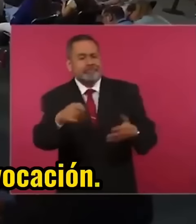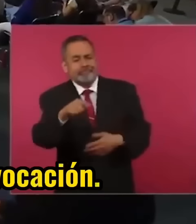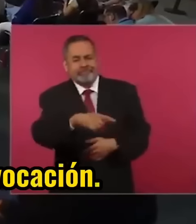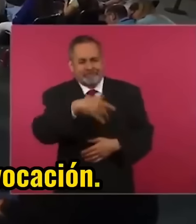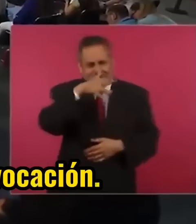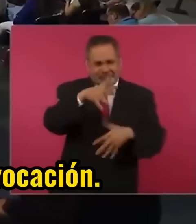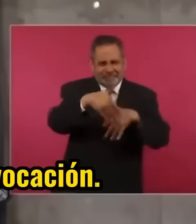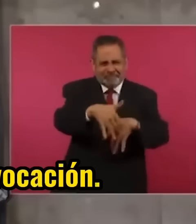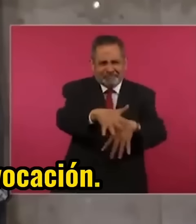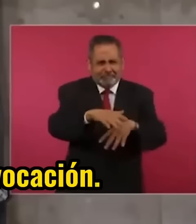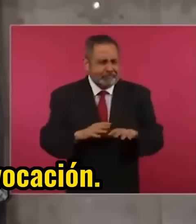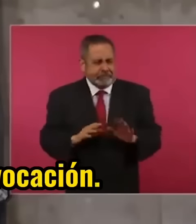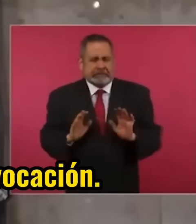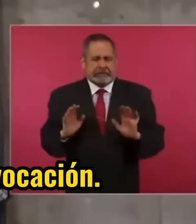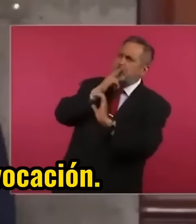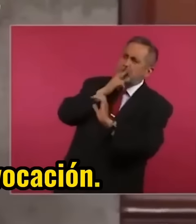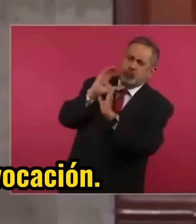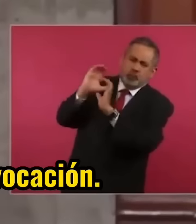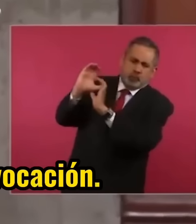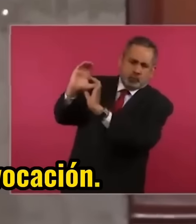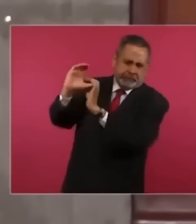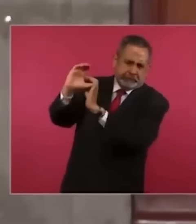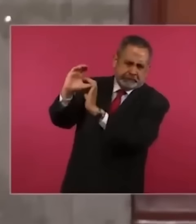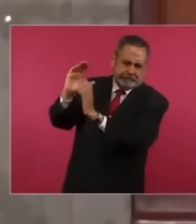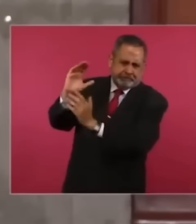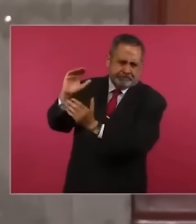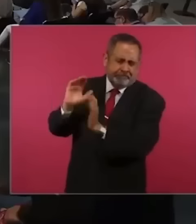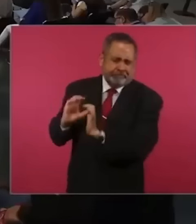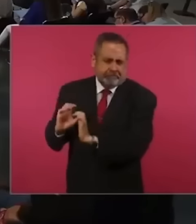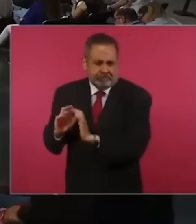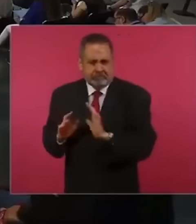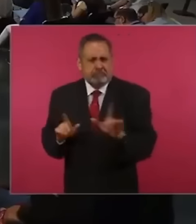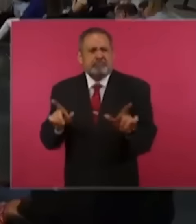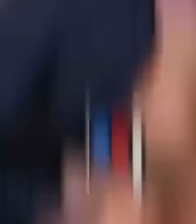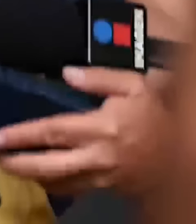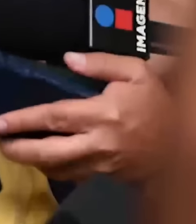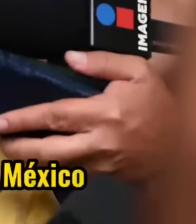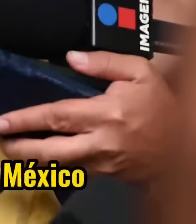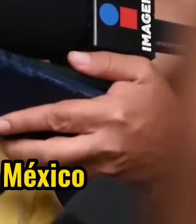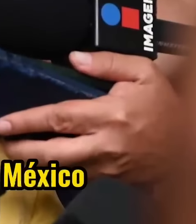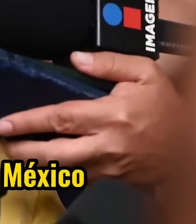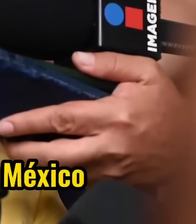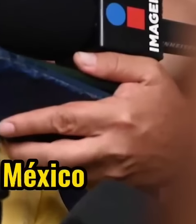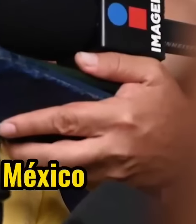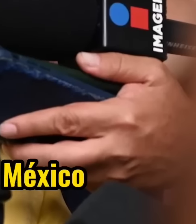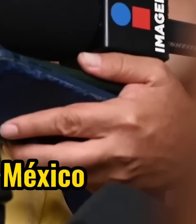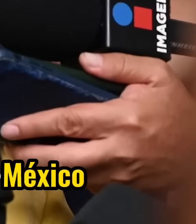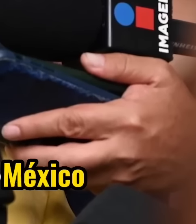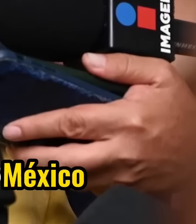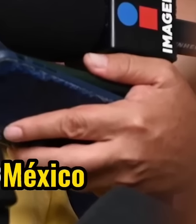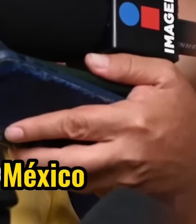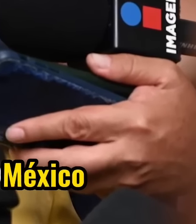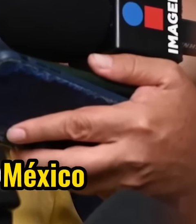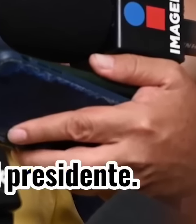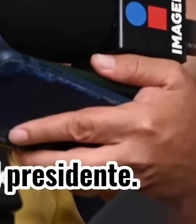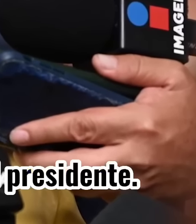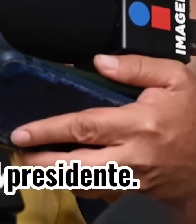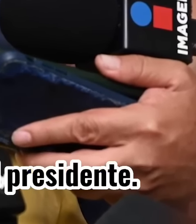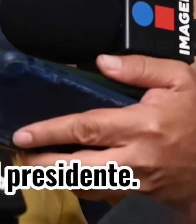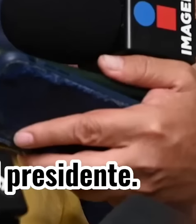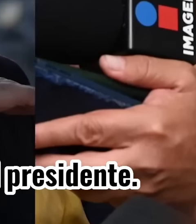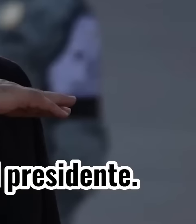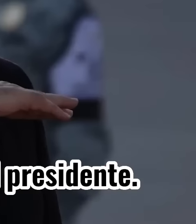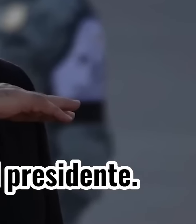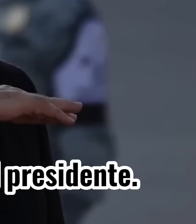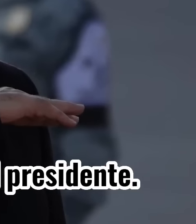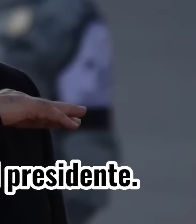protestas, pues no se quiere caer en ninguna provocación. Sí, nada más es eso. La candidata de Fuerza y Corazón por México ha dicho